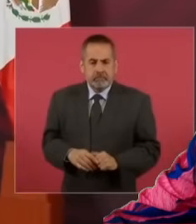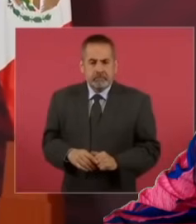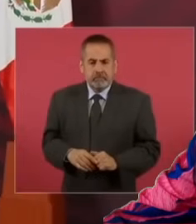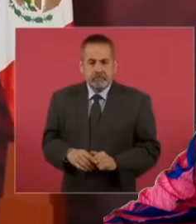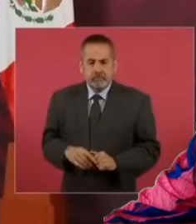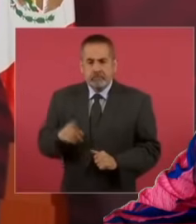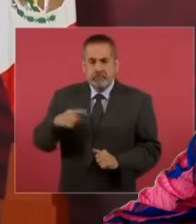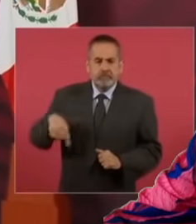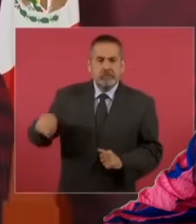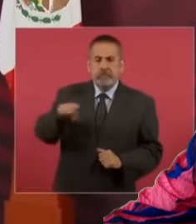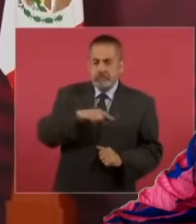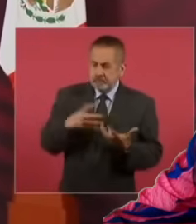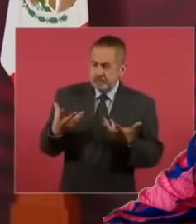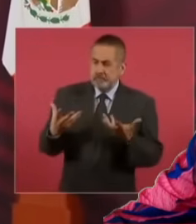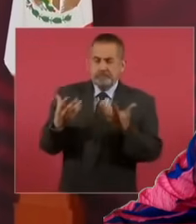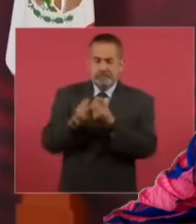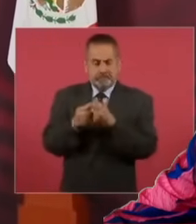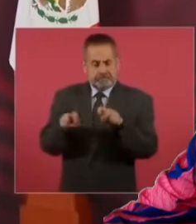participar en el gabinete